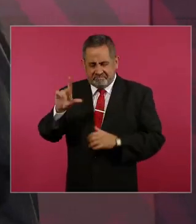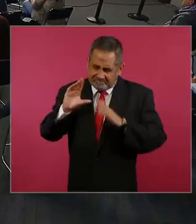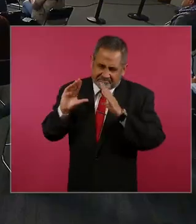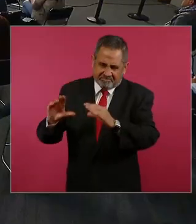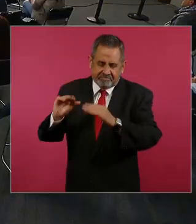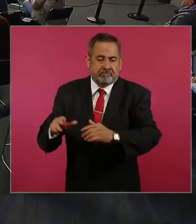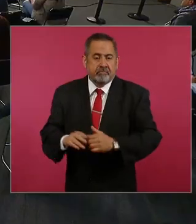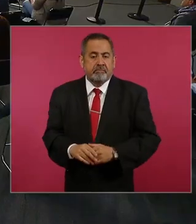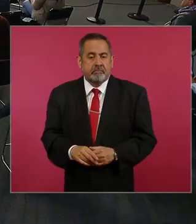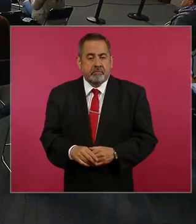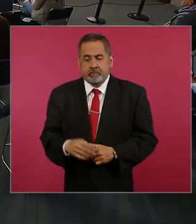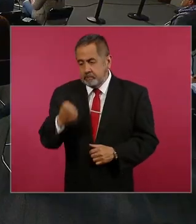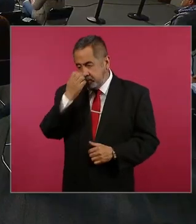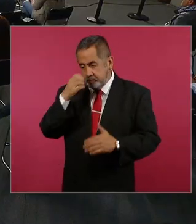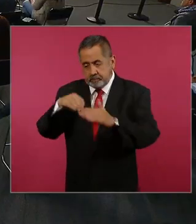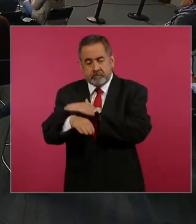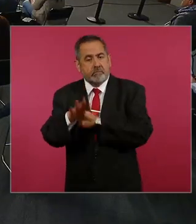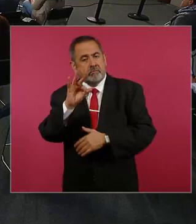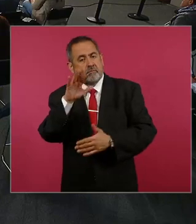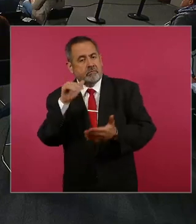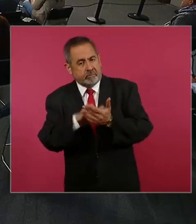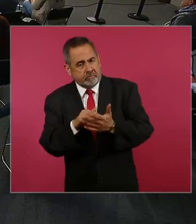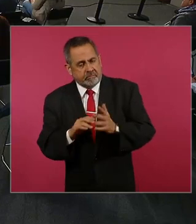presentan examen 40 mil